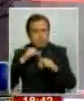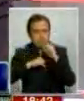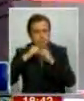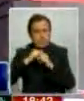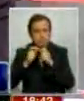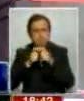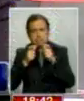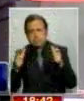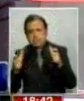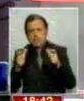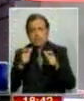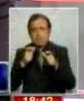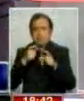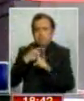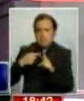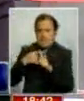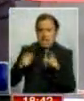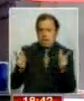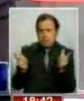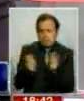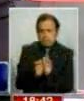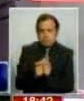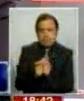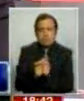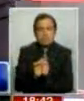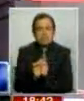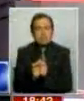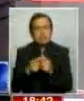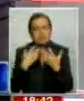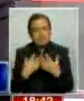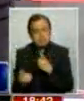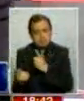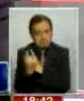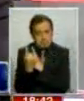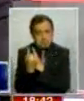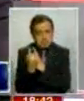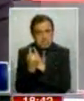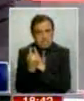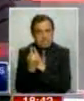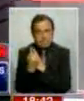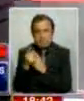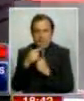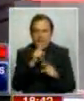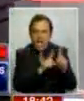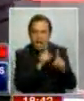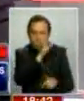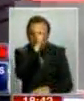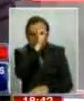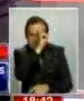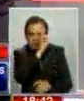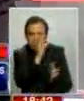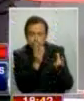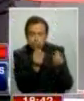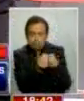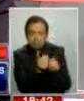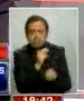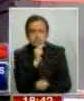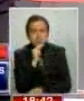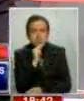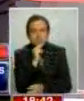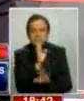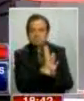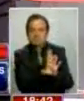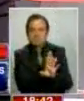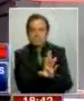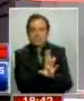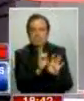grandes, medianos y pequeños, y te voy a decir que no es representativa. No es representativa. La lógica de